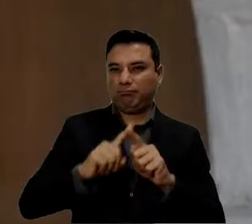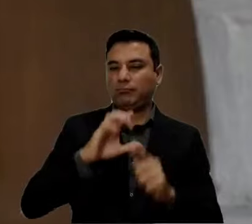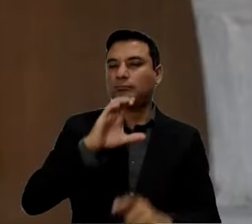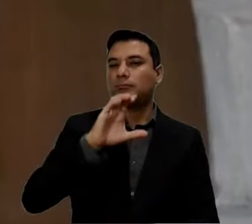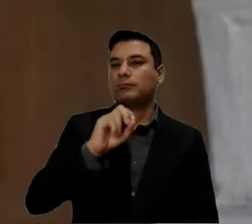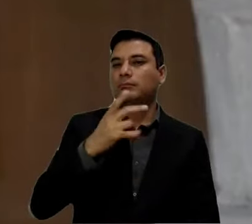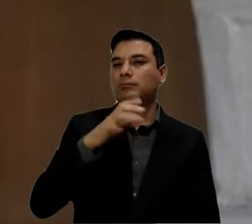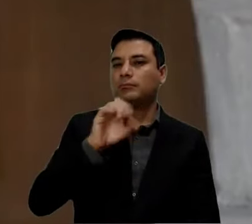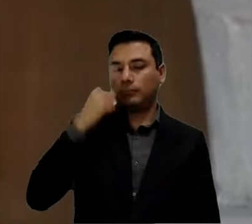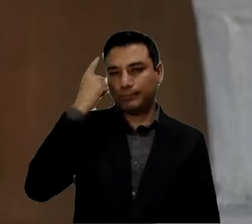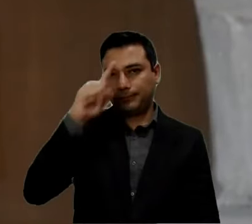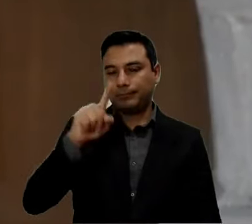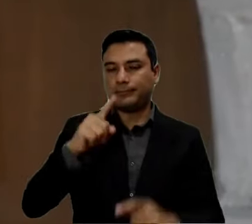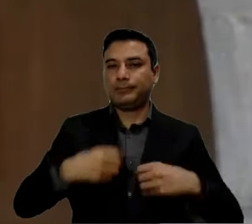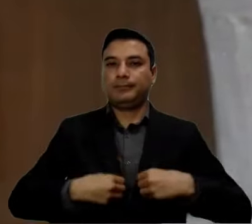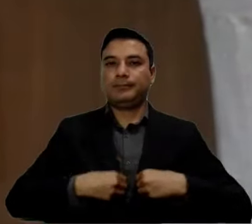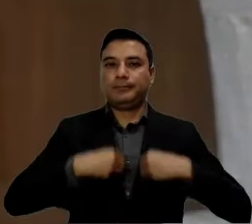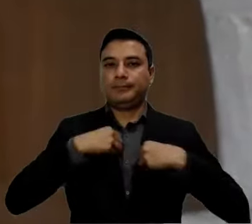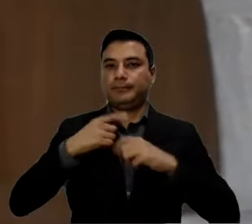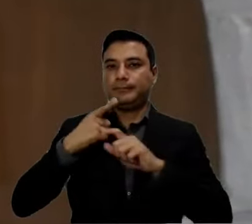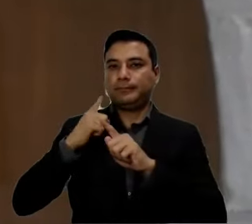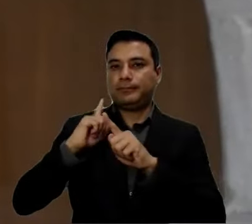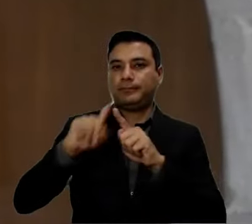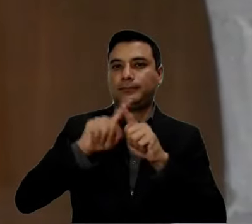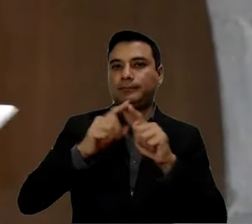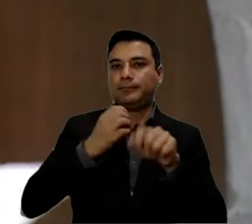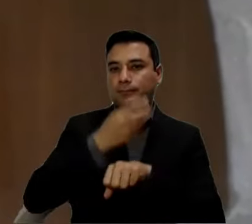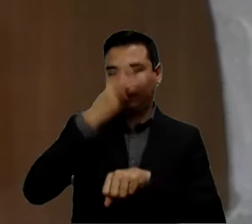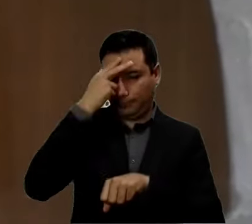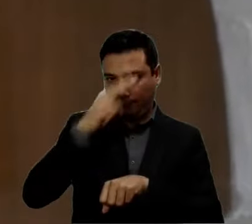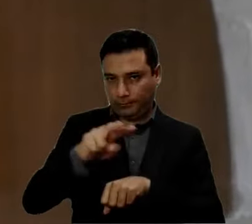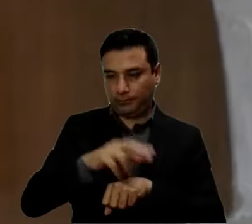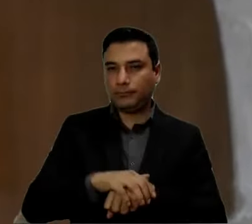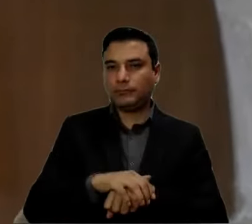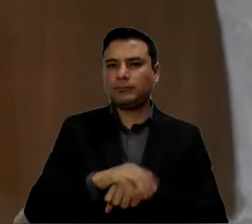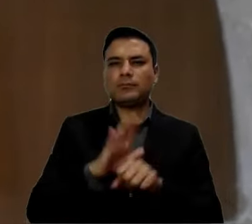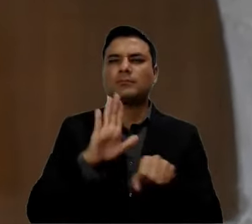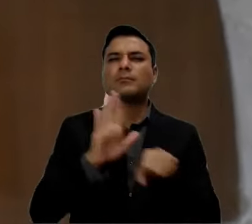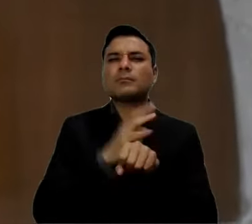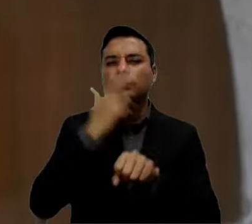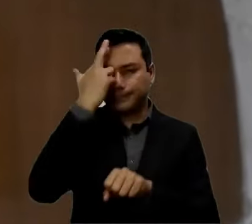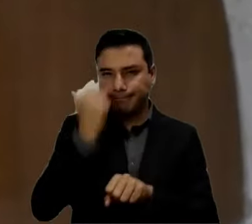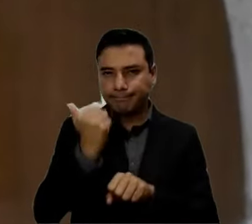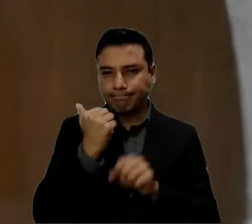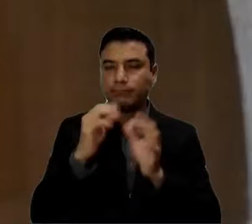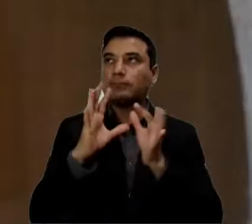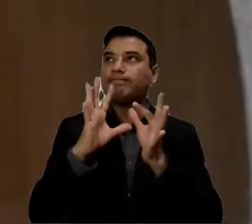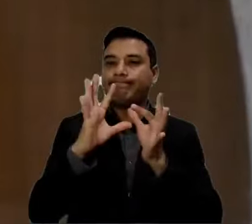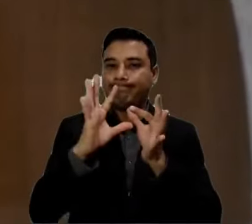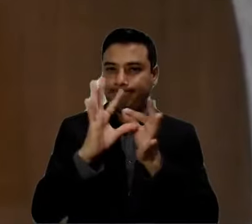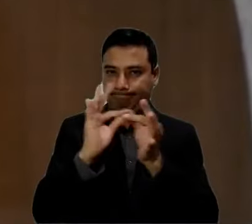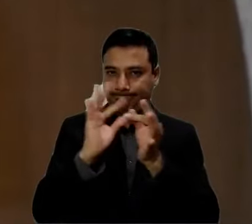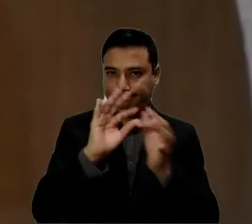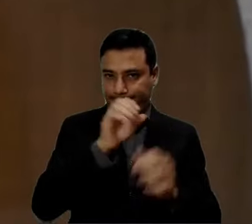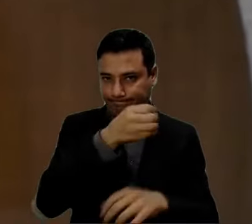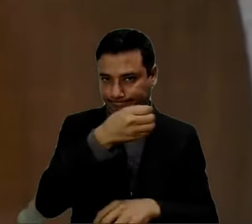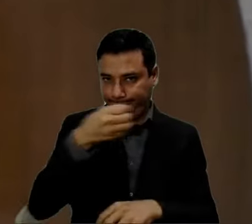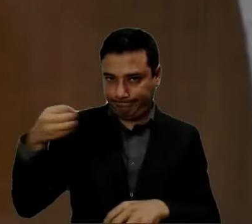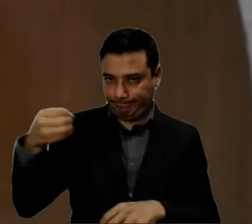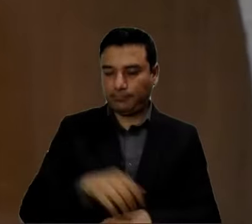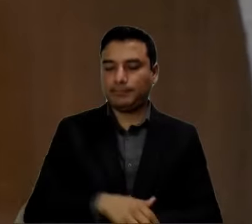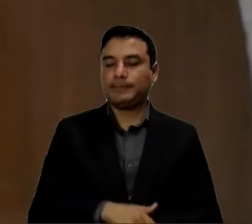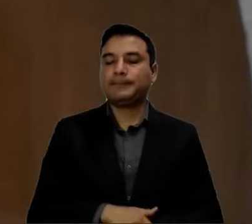la Biodiversidad del Estado de México con base en la siguiente exposición de motivos.